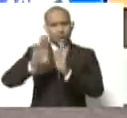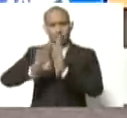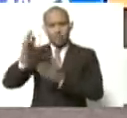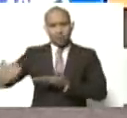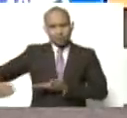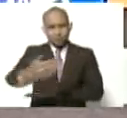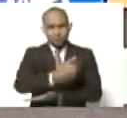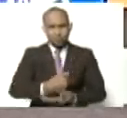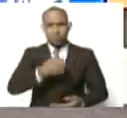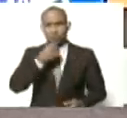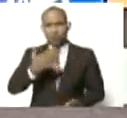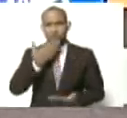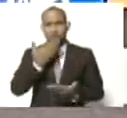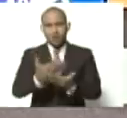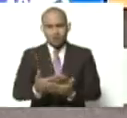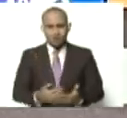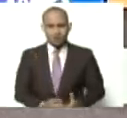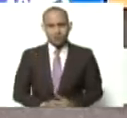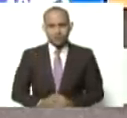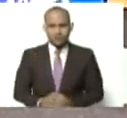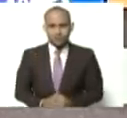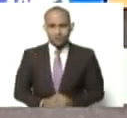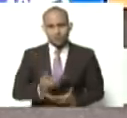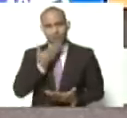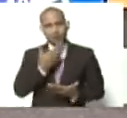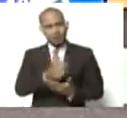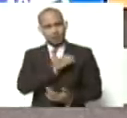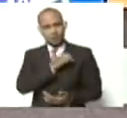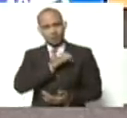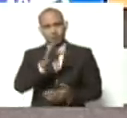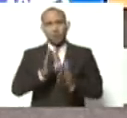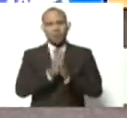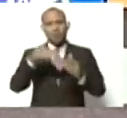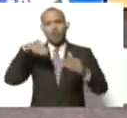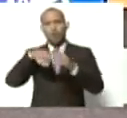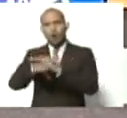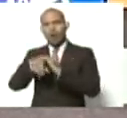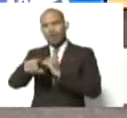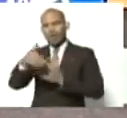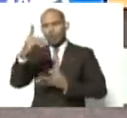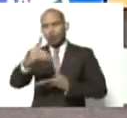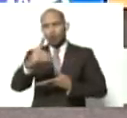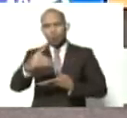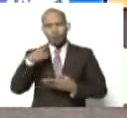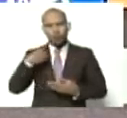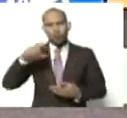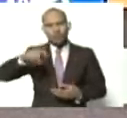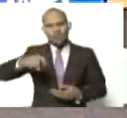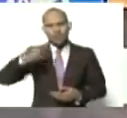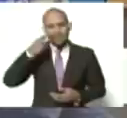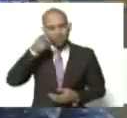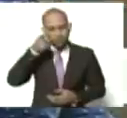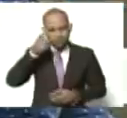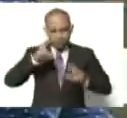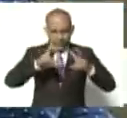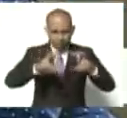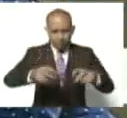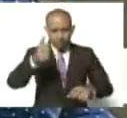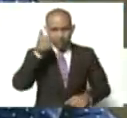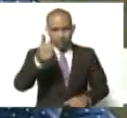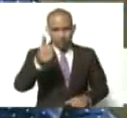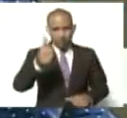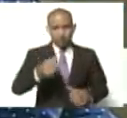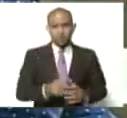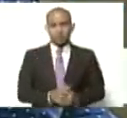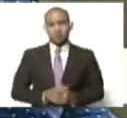Bueno, gracias, Edinson. Gracias, presidente. Gracias, compañero. Guárdame este documento para verlo bien. Este documento me llegó cuando iba